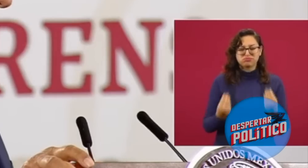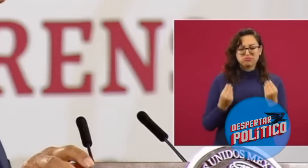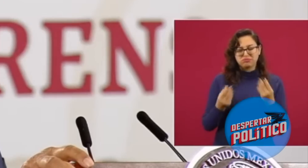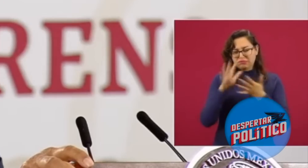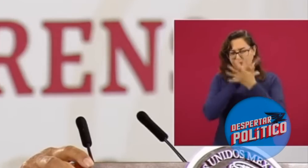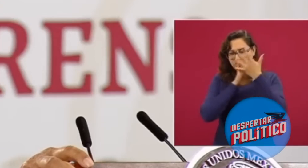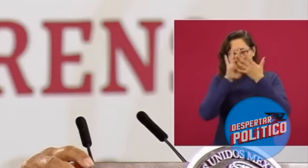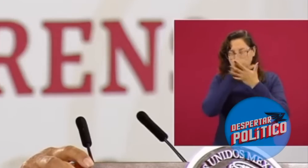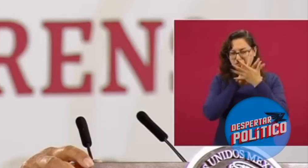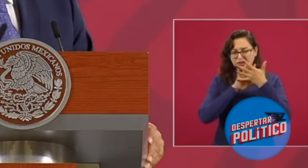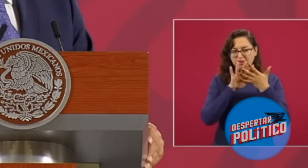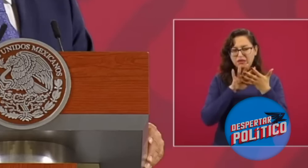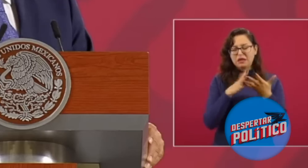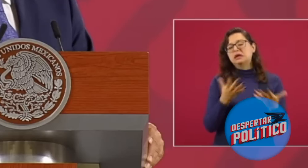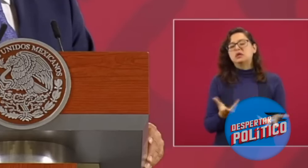opacidad, le llaman,